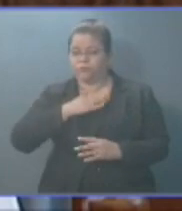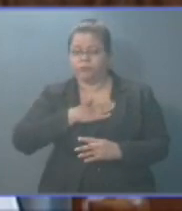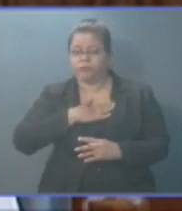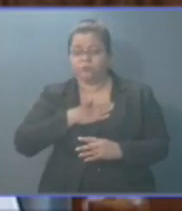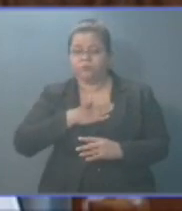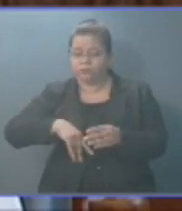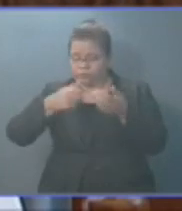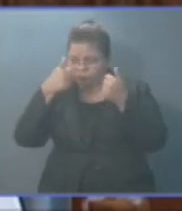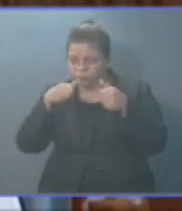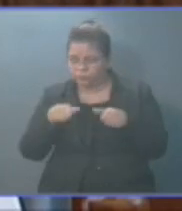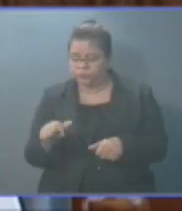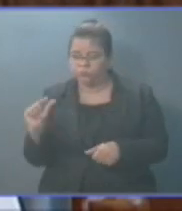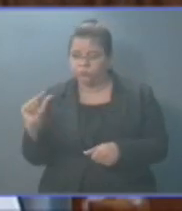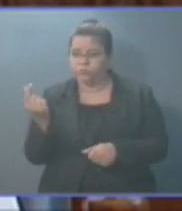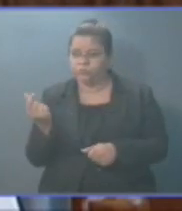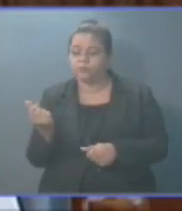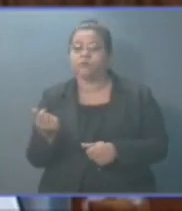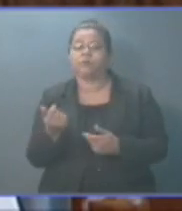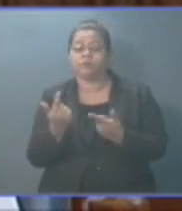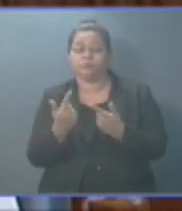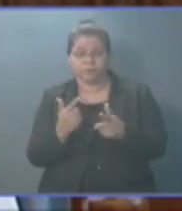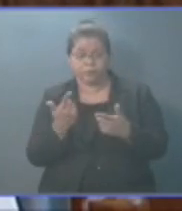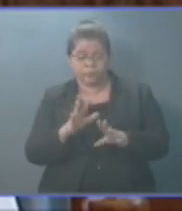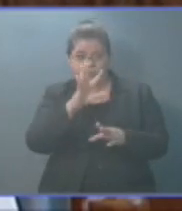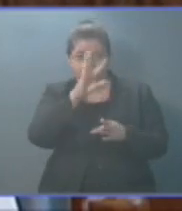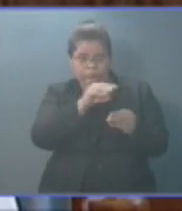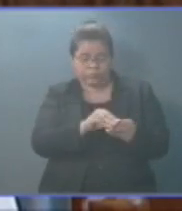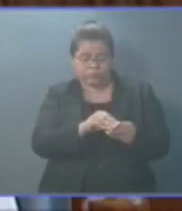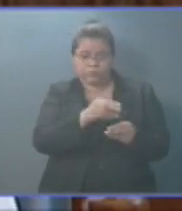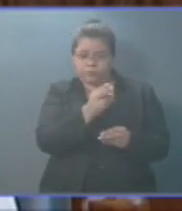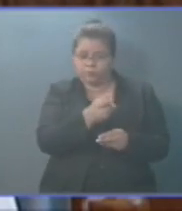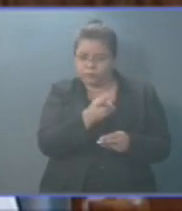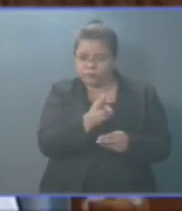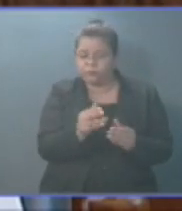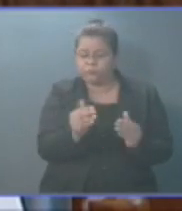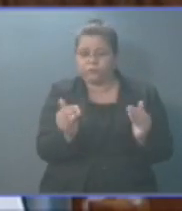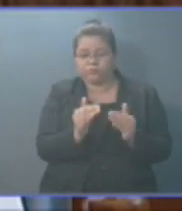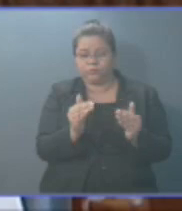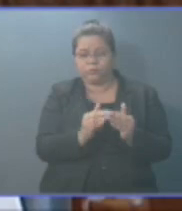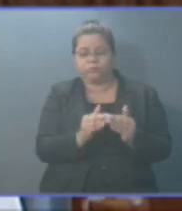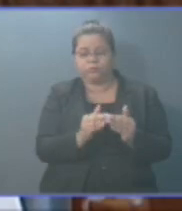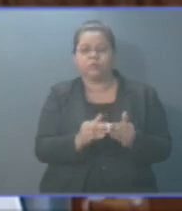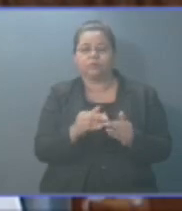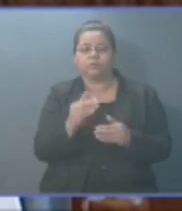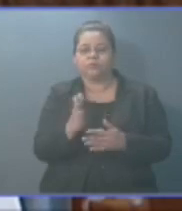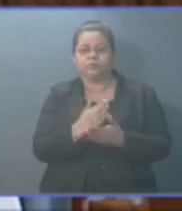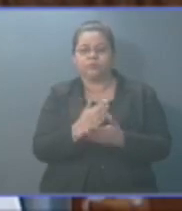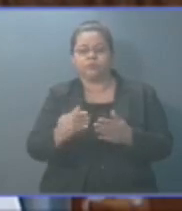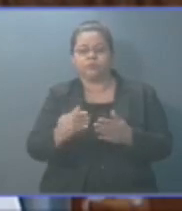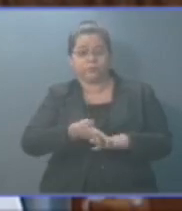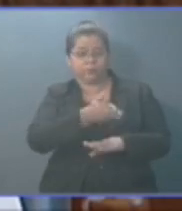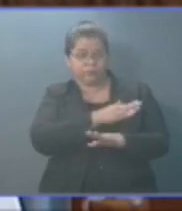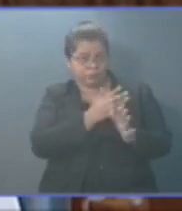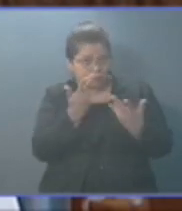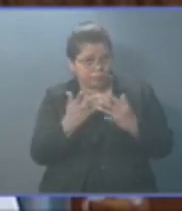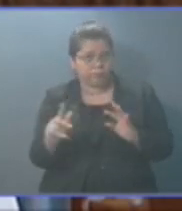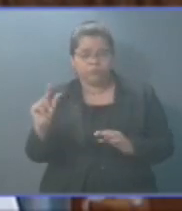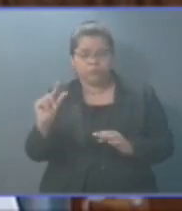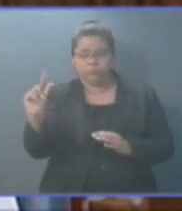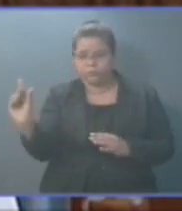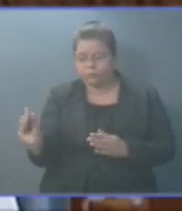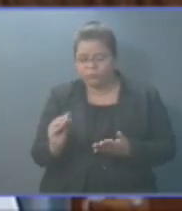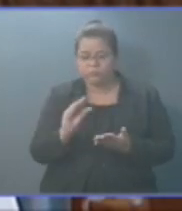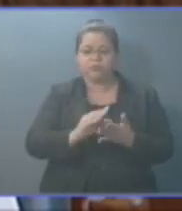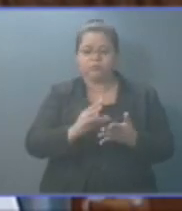este préstamo sustituirán en el monto correspondiente al mismo como parte del financiamiento autorizado mediante el